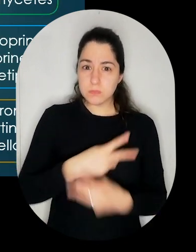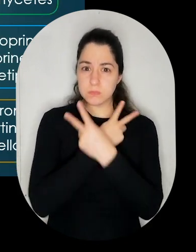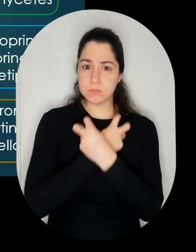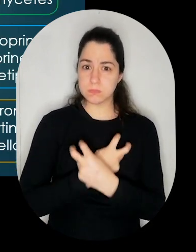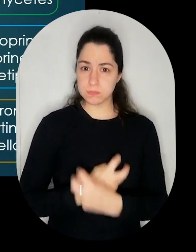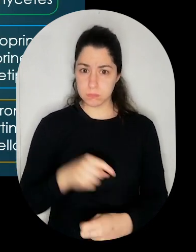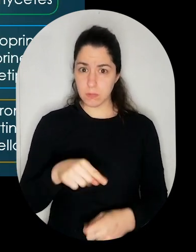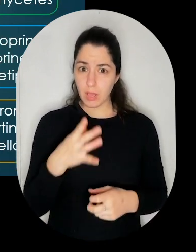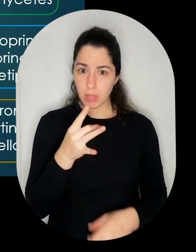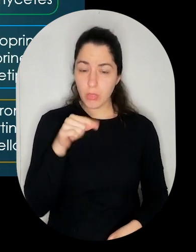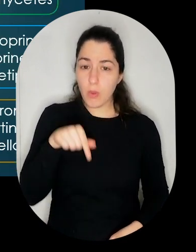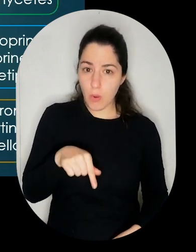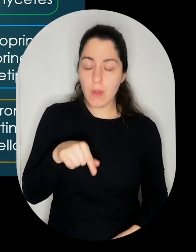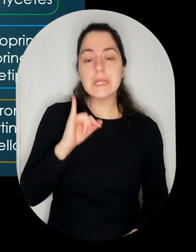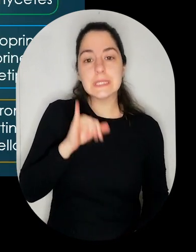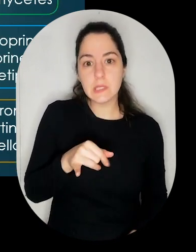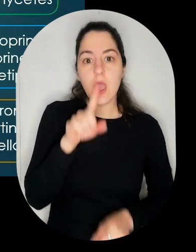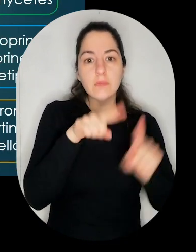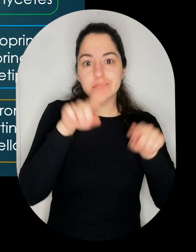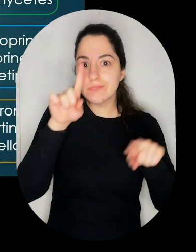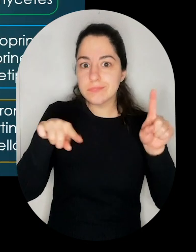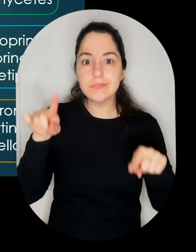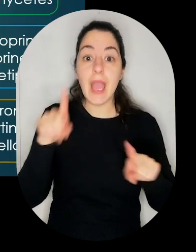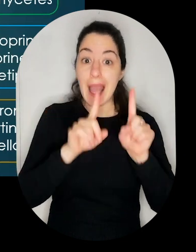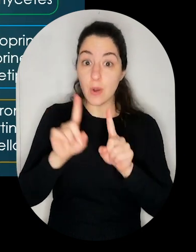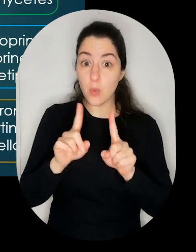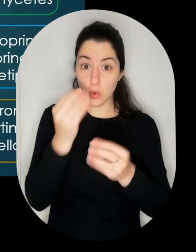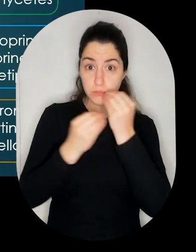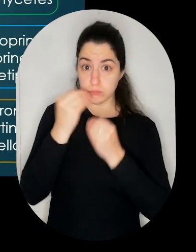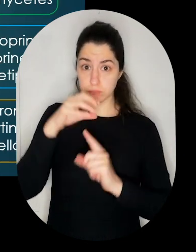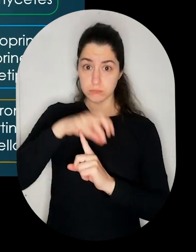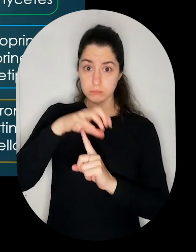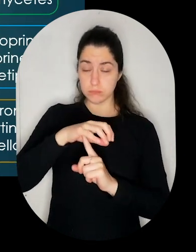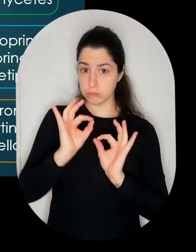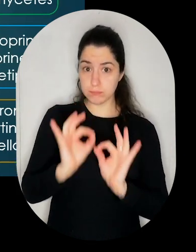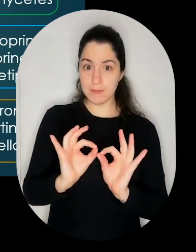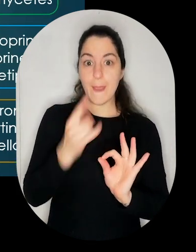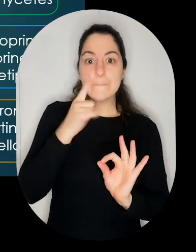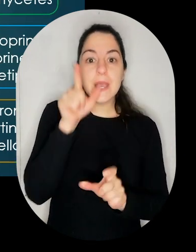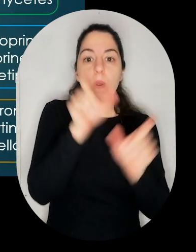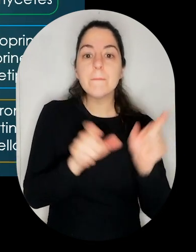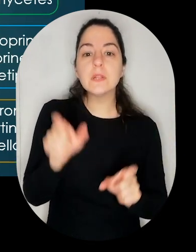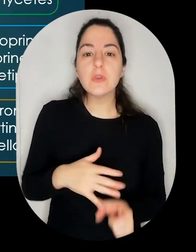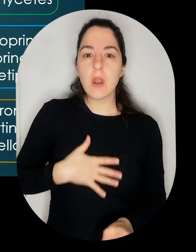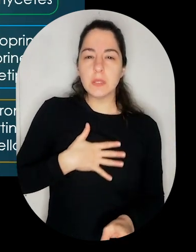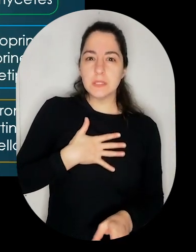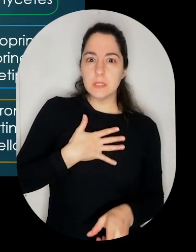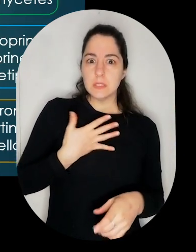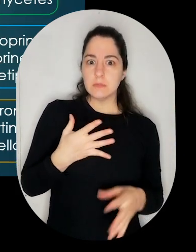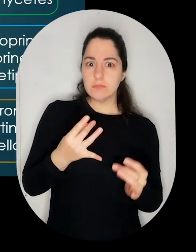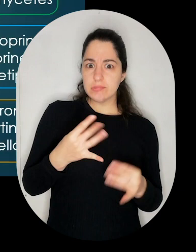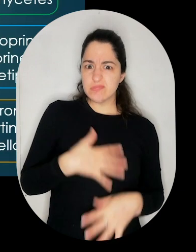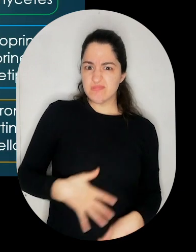porque también va a ser un poco variable con especies que son perfectamente comestibles en personas que tienen alta sensibilidad,